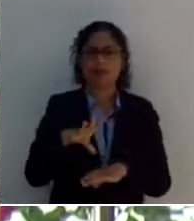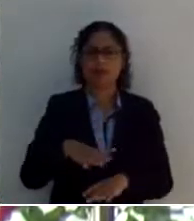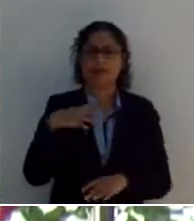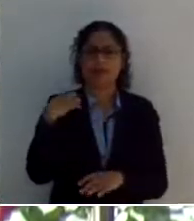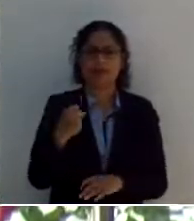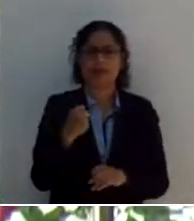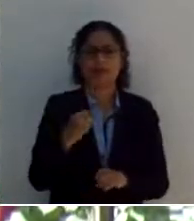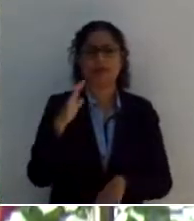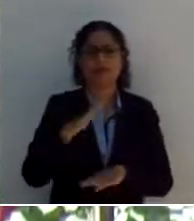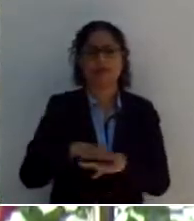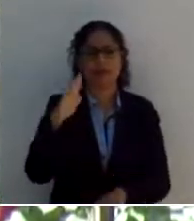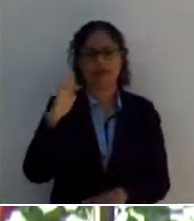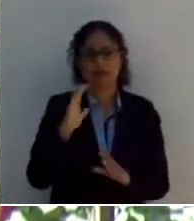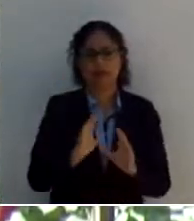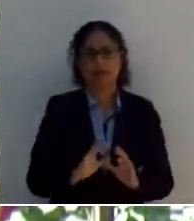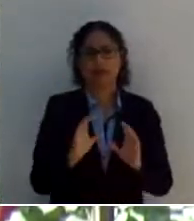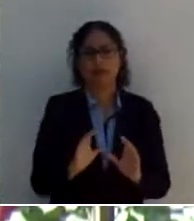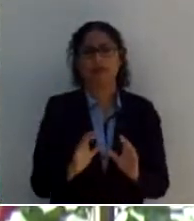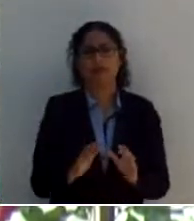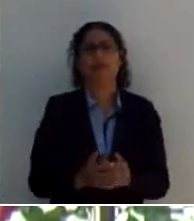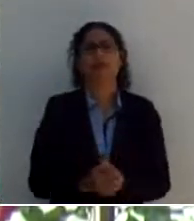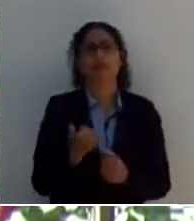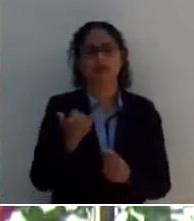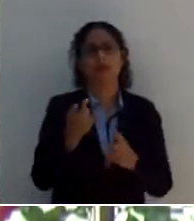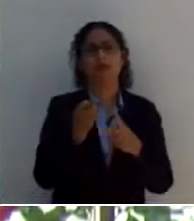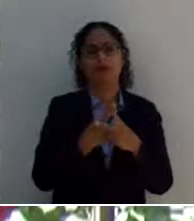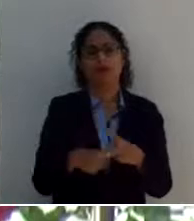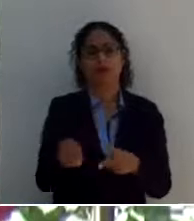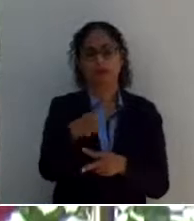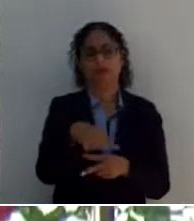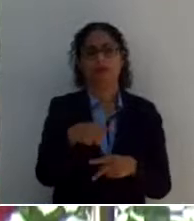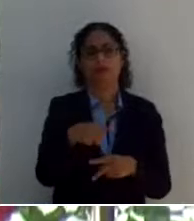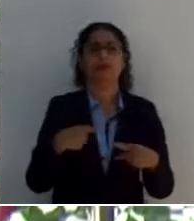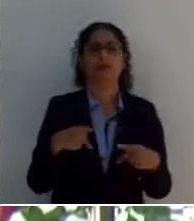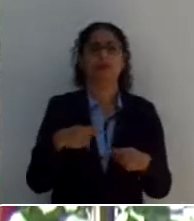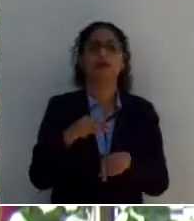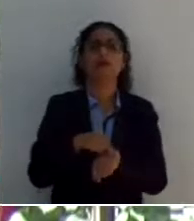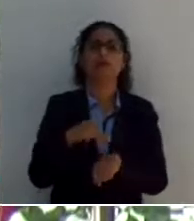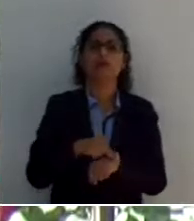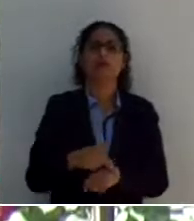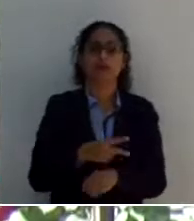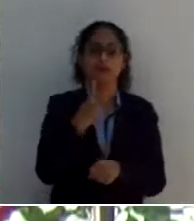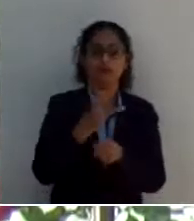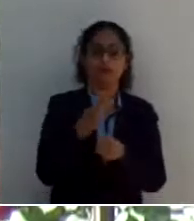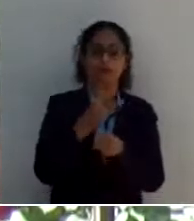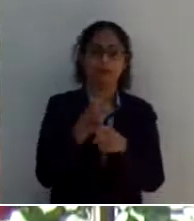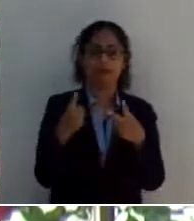extraordinariamente bueno, y empezando por el personal médico. Segundo